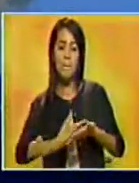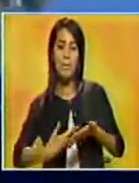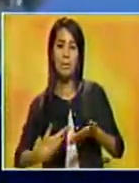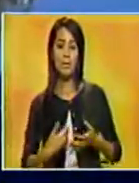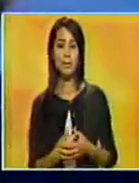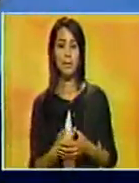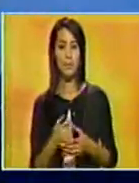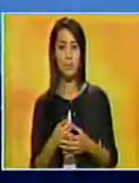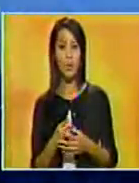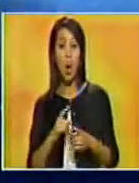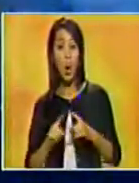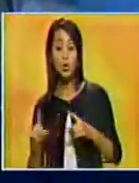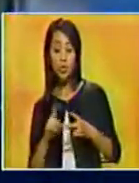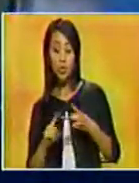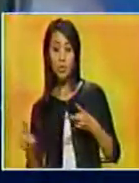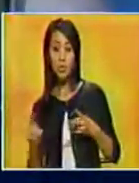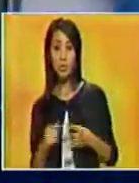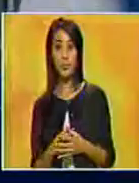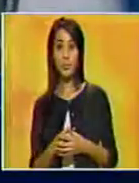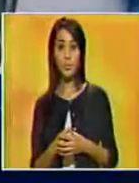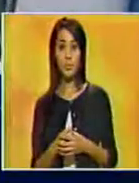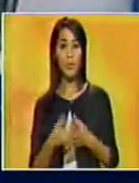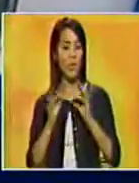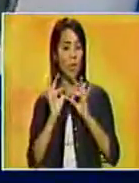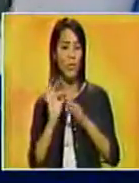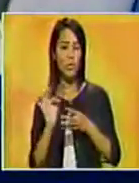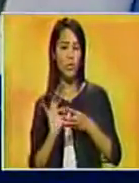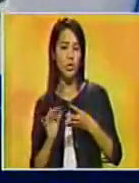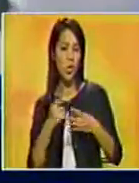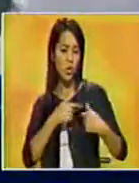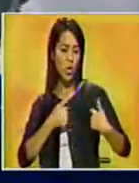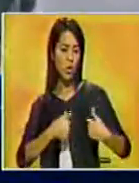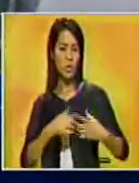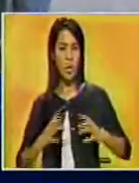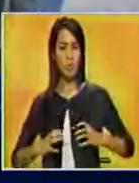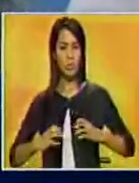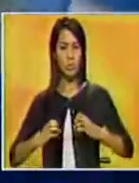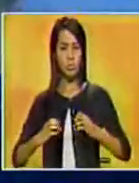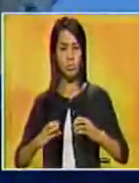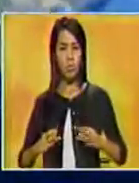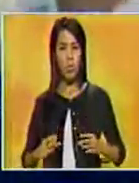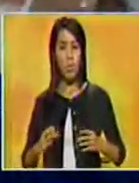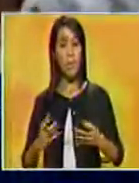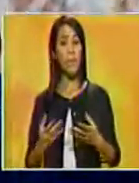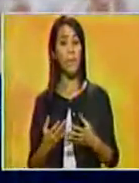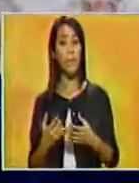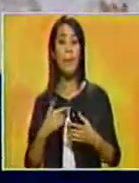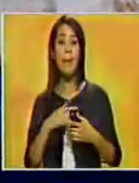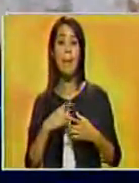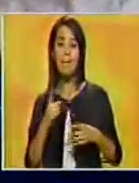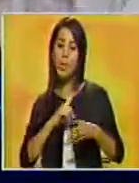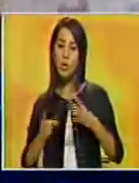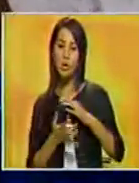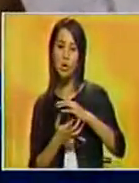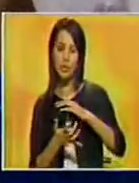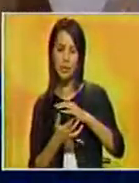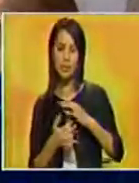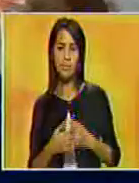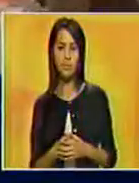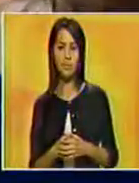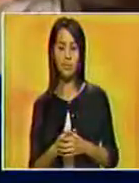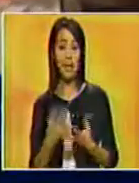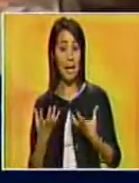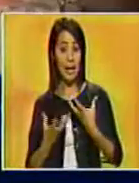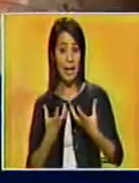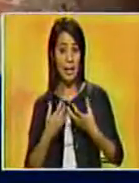otra arterial. En este momento, la función de su corazón y sus pulmones las realiza la máquina de circulación extracorpórea.